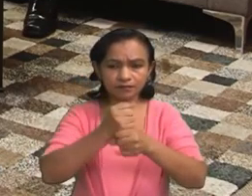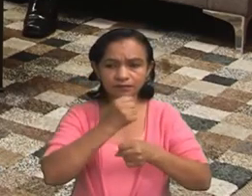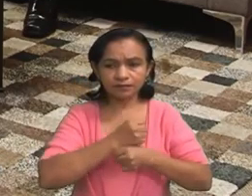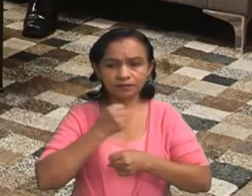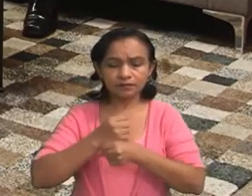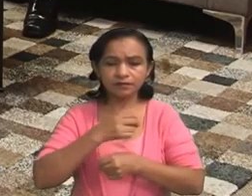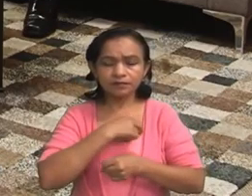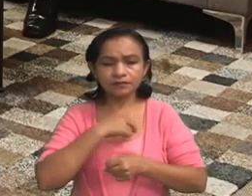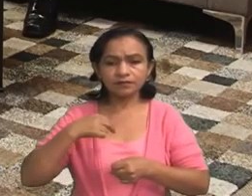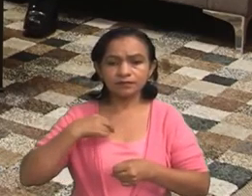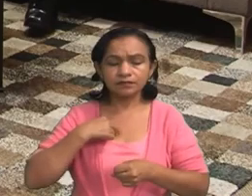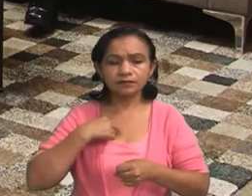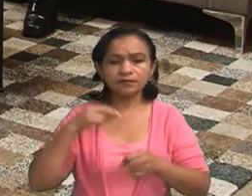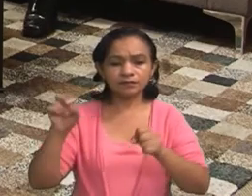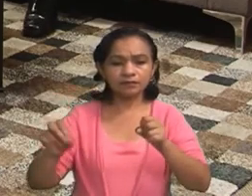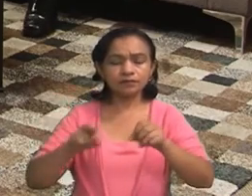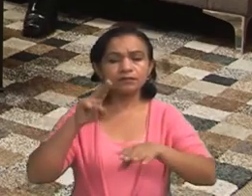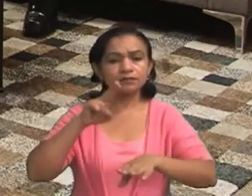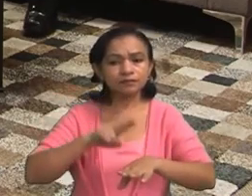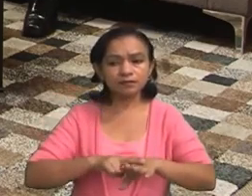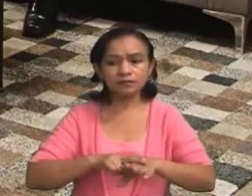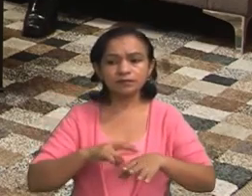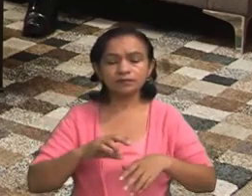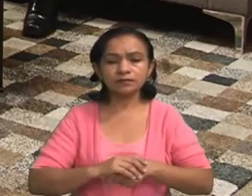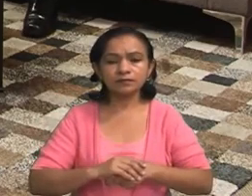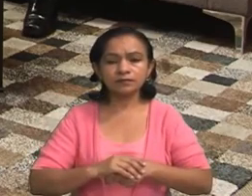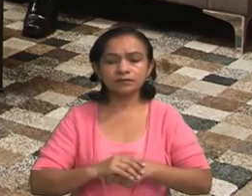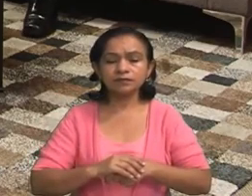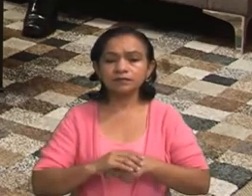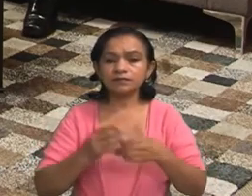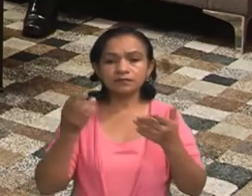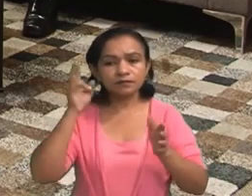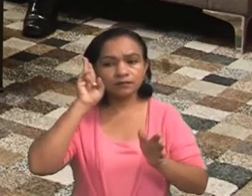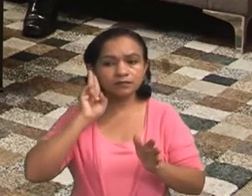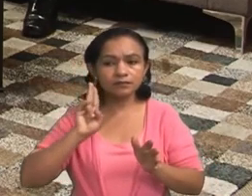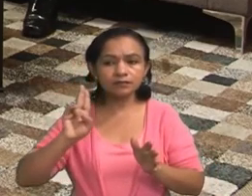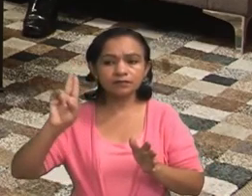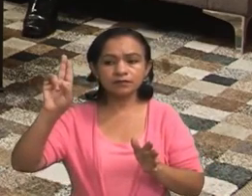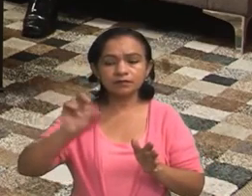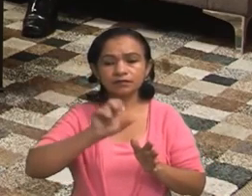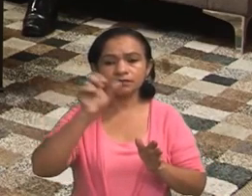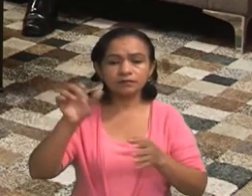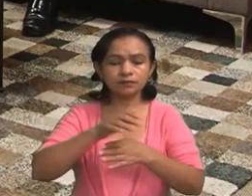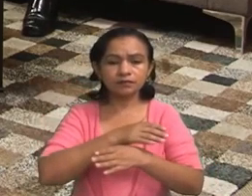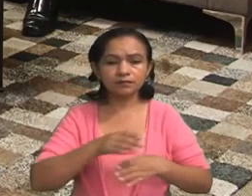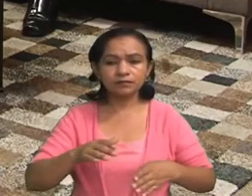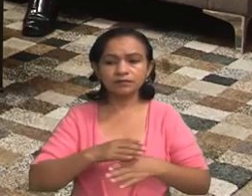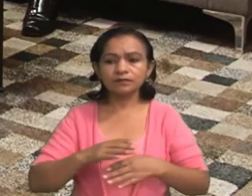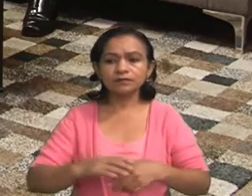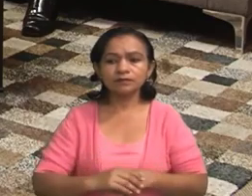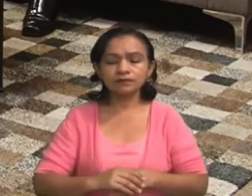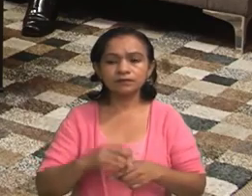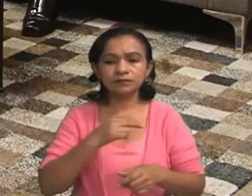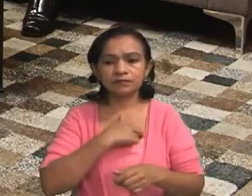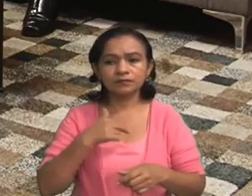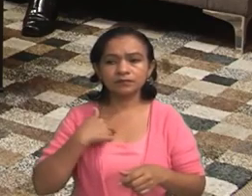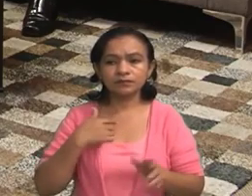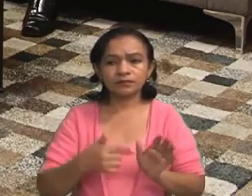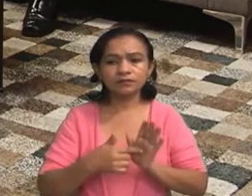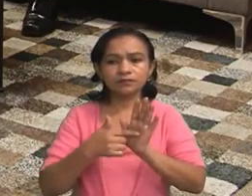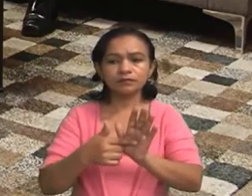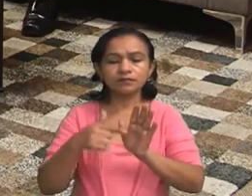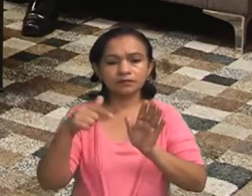hemos recibido a nivel nacional, provenientes de las universidades y de otros actores, en donde se van a estar presentando